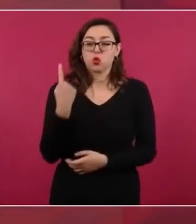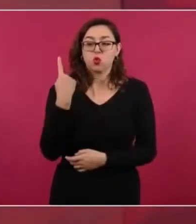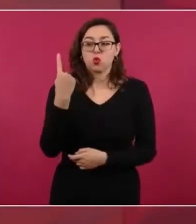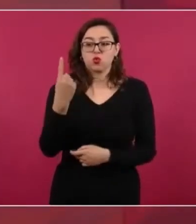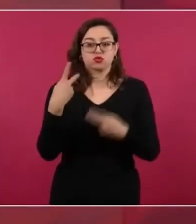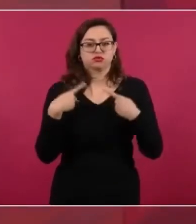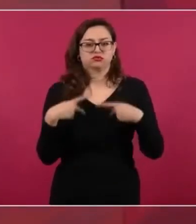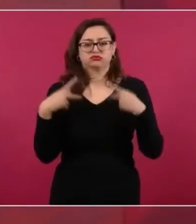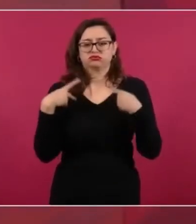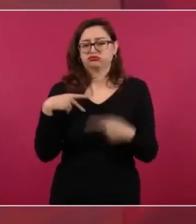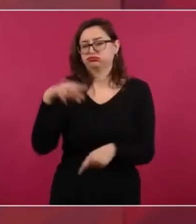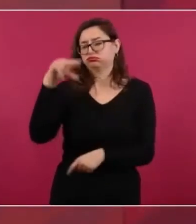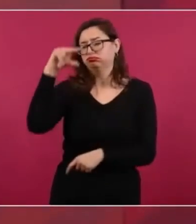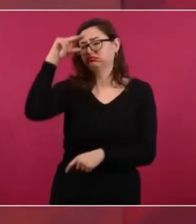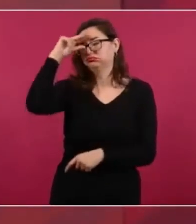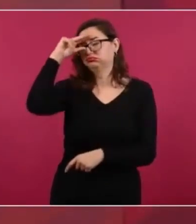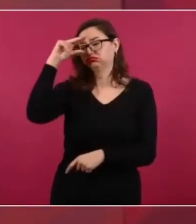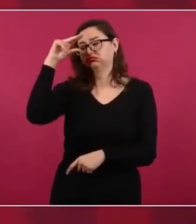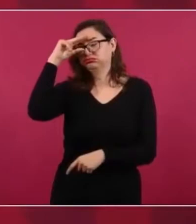un científico